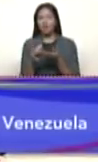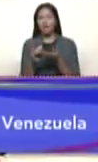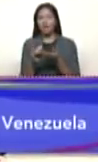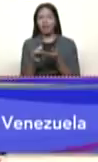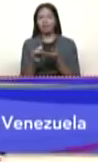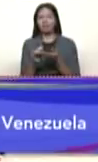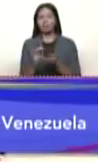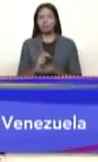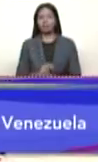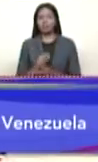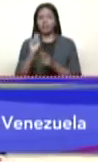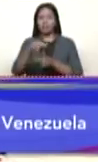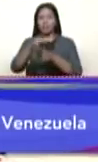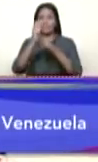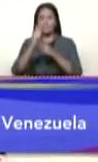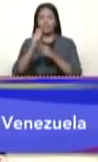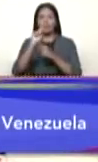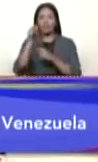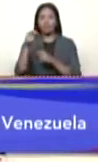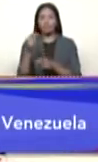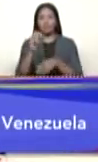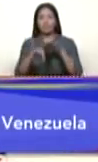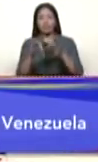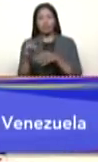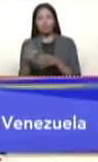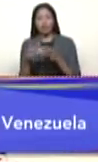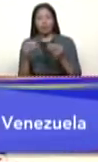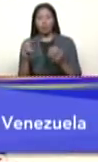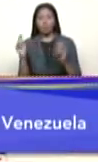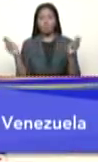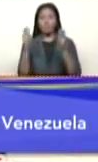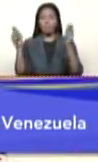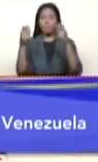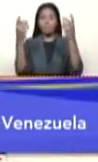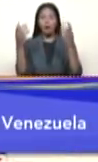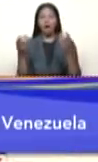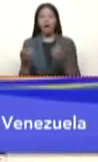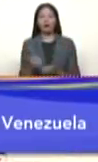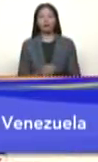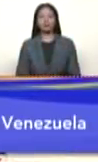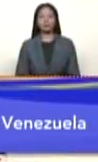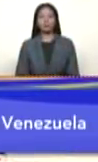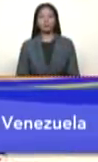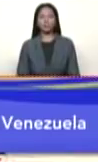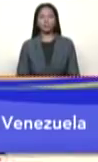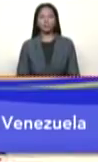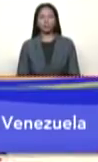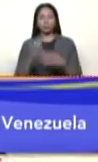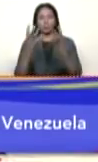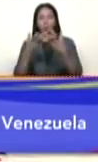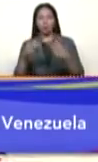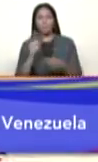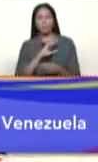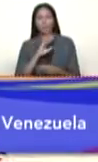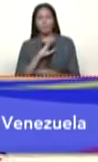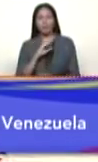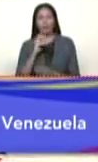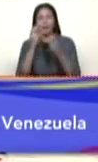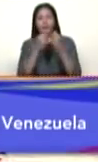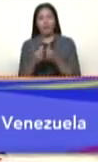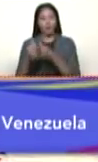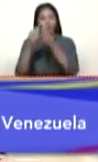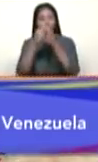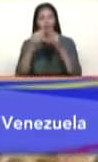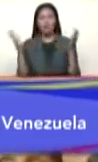de Pesca y Acuicultura. Relanzamiento productivo, prosperidad económica,